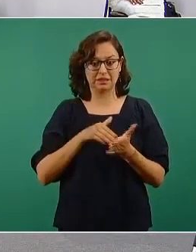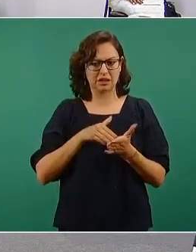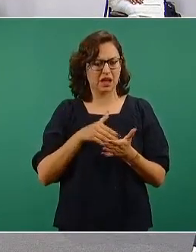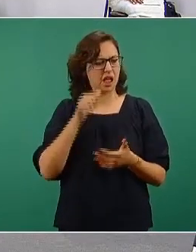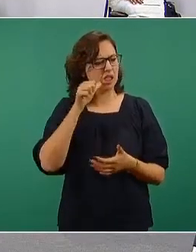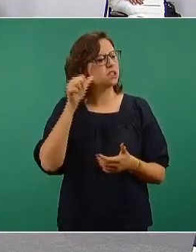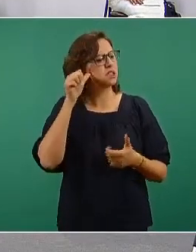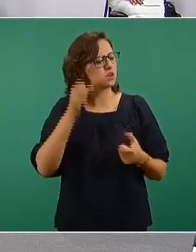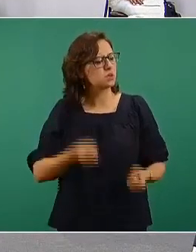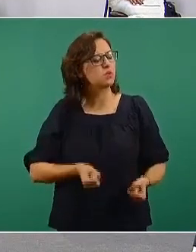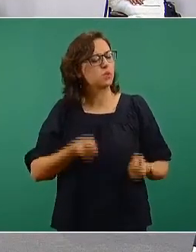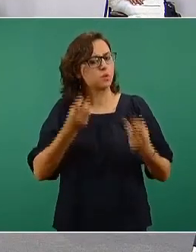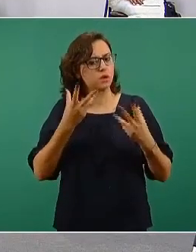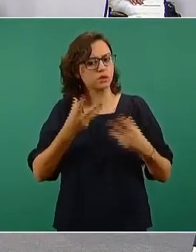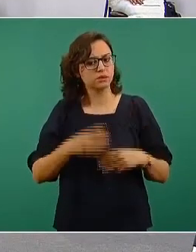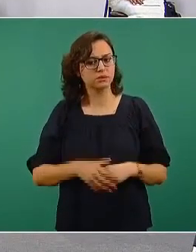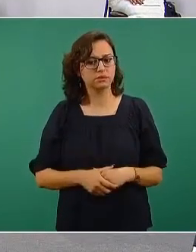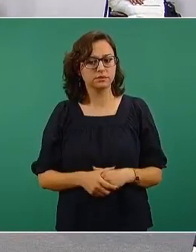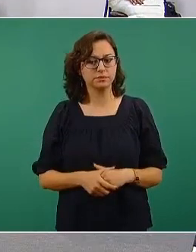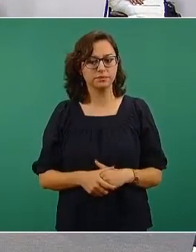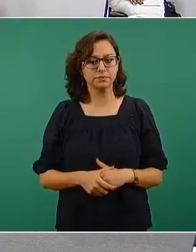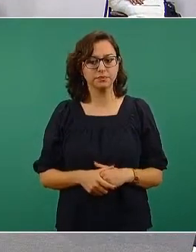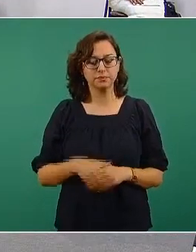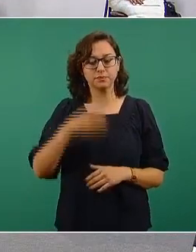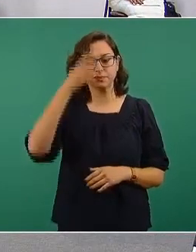¿Cuántas fueron ayer?